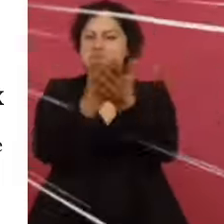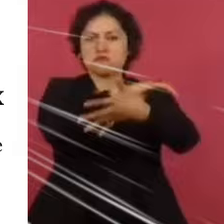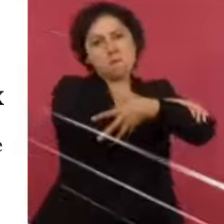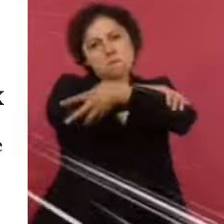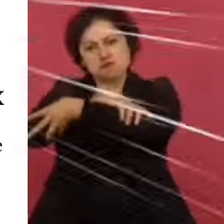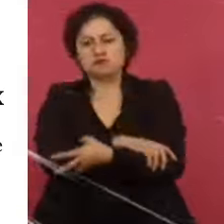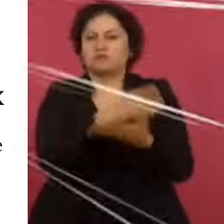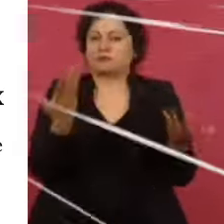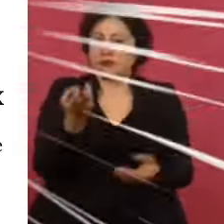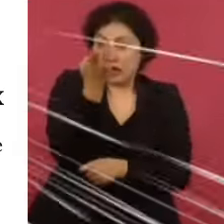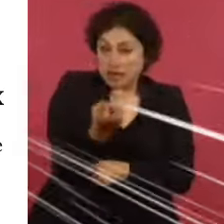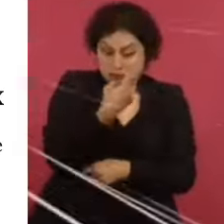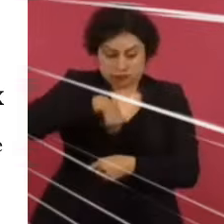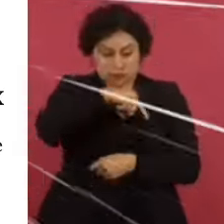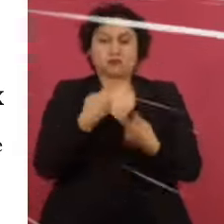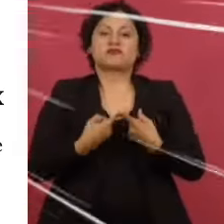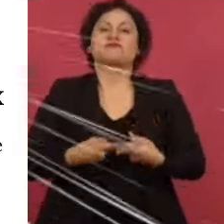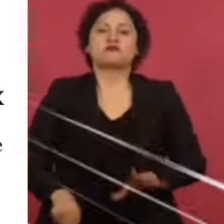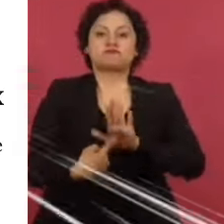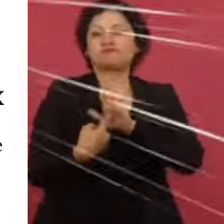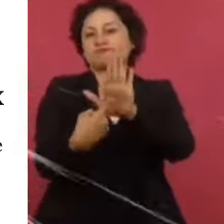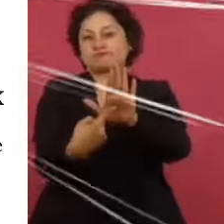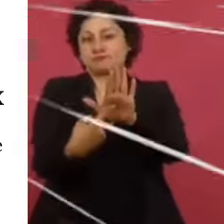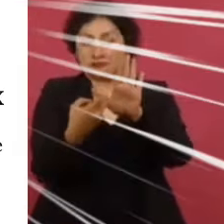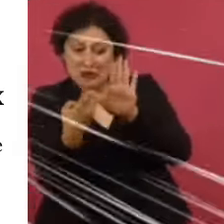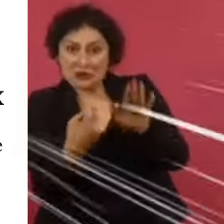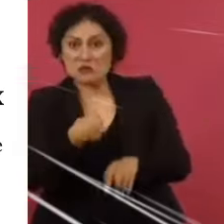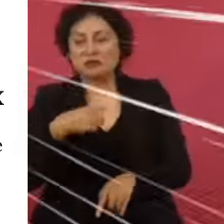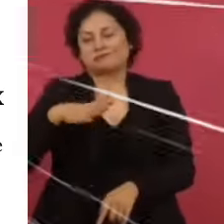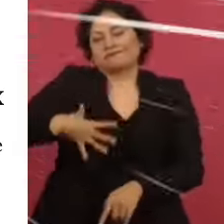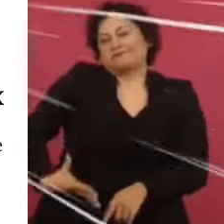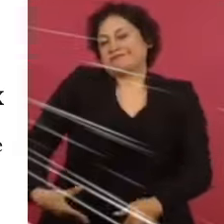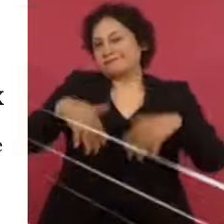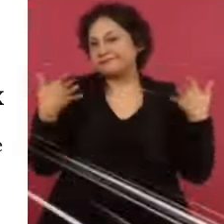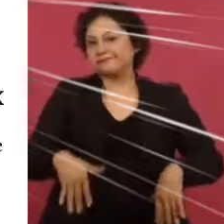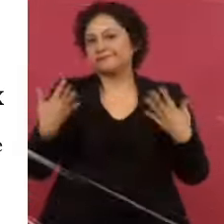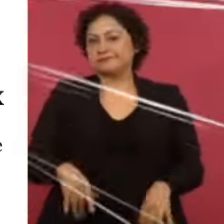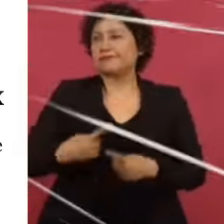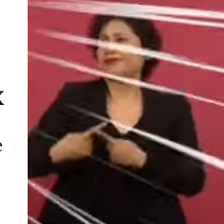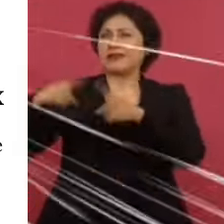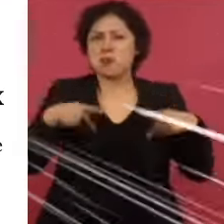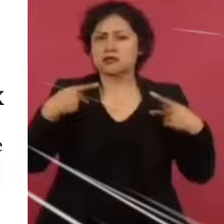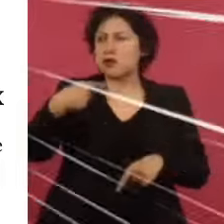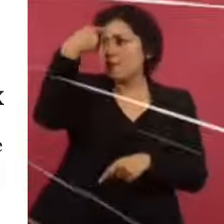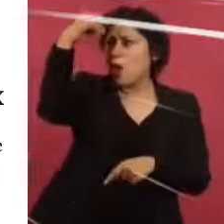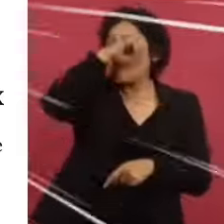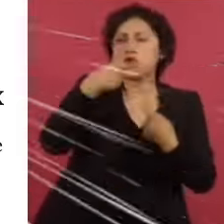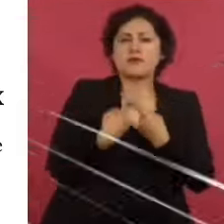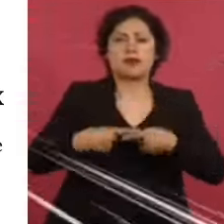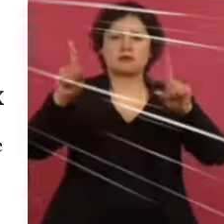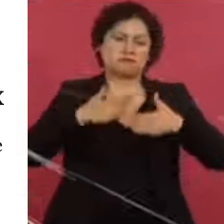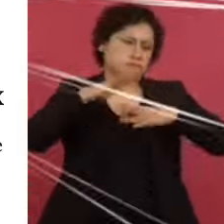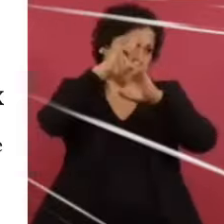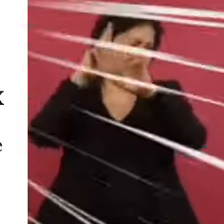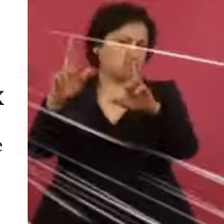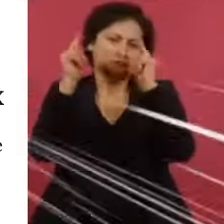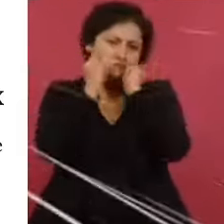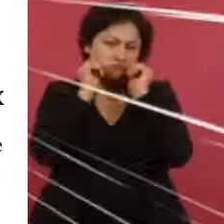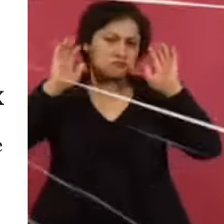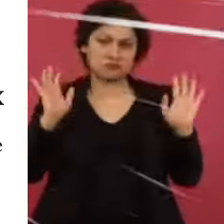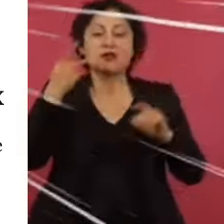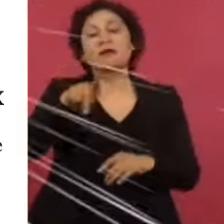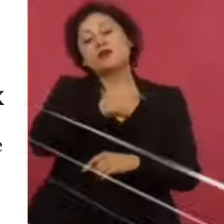nos hace diferentes y la verdad la verdad me llena de orgullo que seamos distintos a los conservadores Nosotros llegamos aquí con un